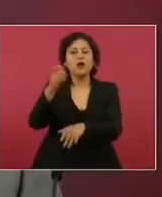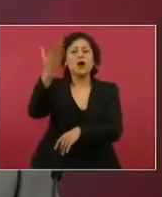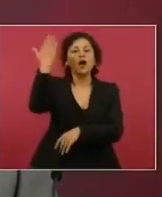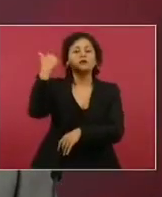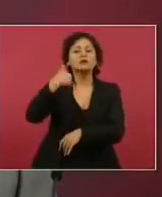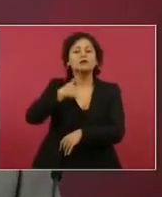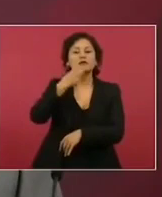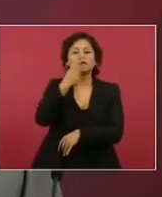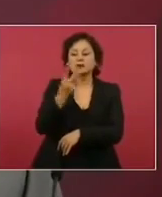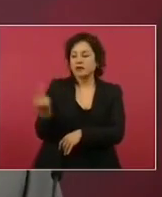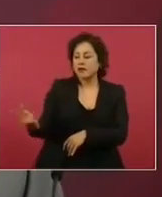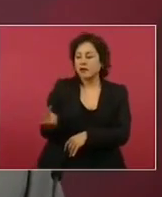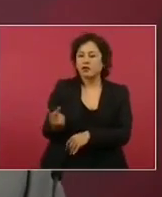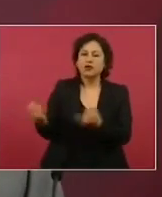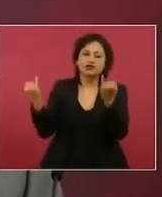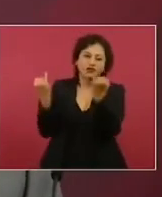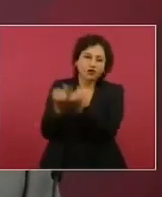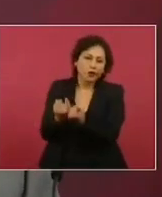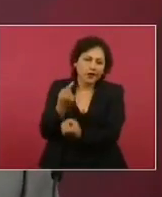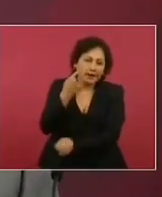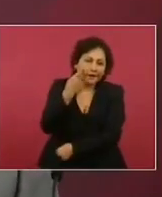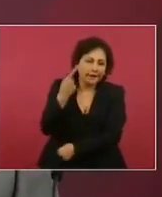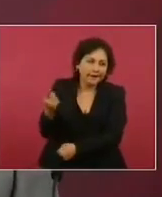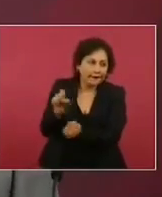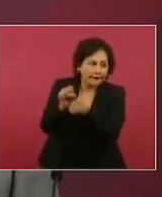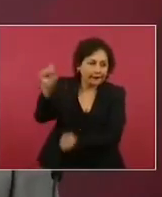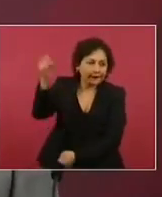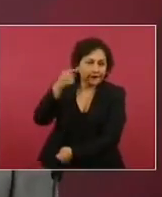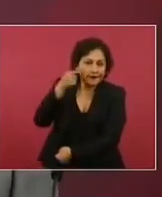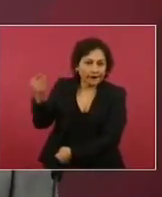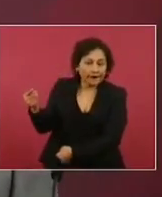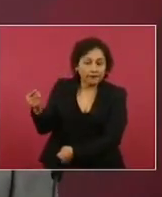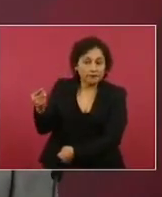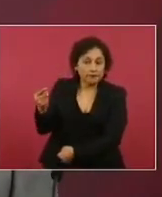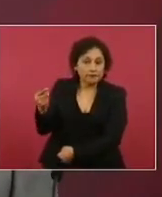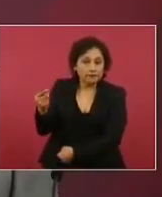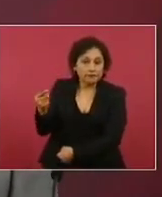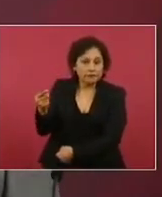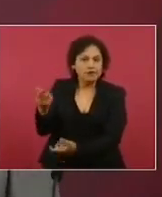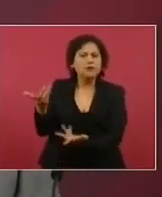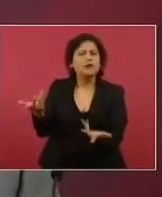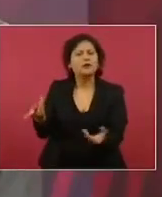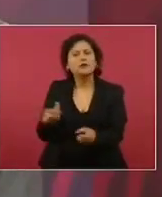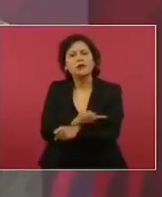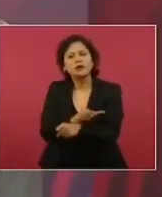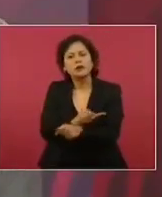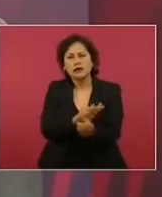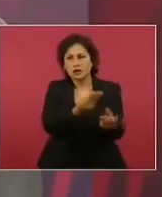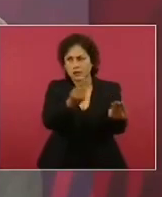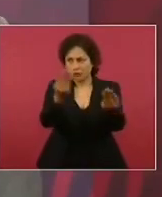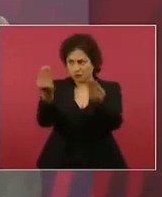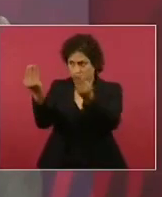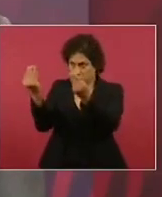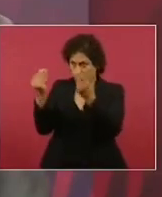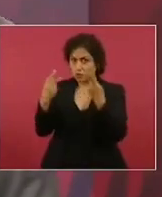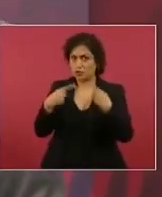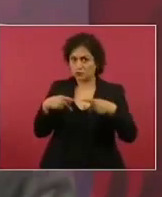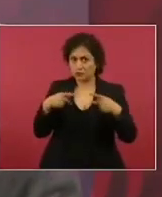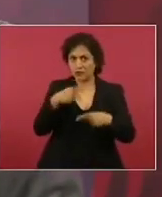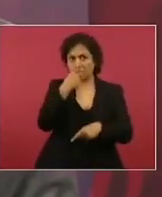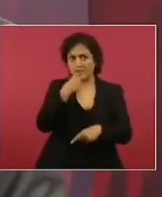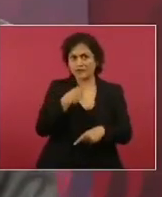T frente a los documentos que hemos presentado lo único que tiene el presidente de México para responder